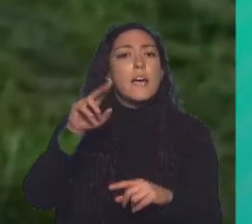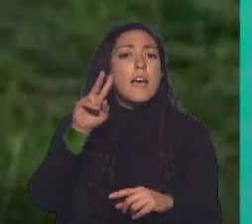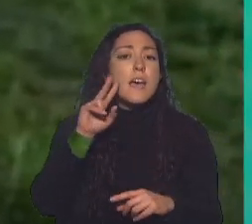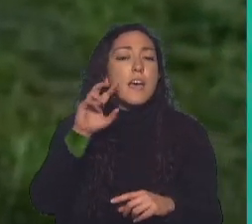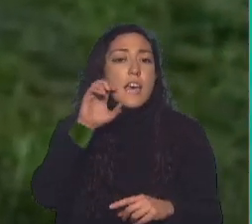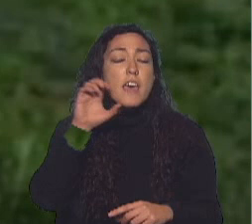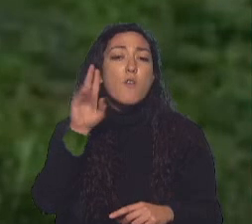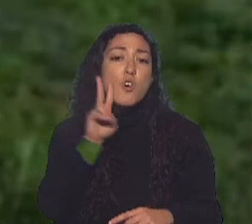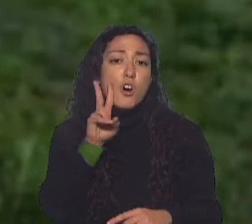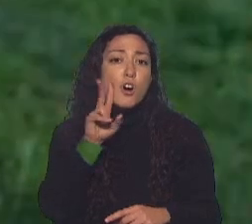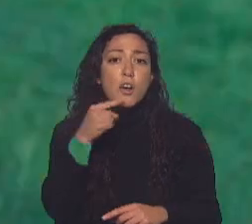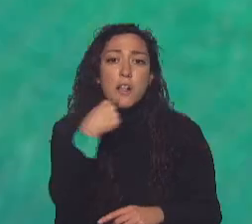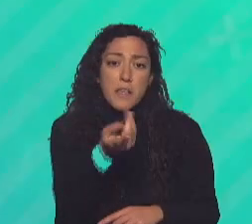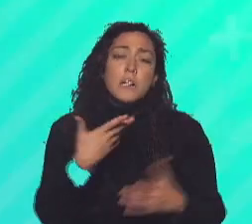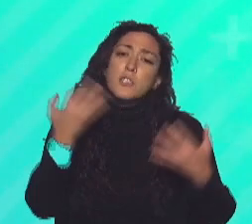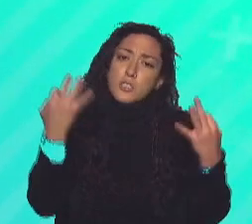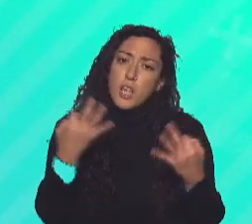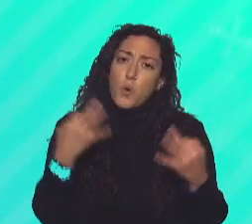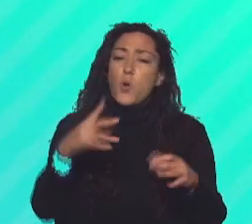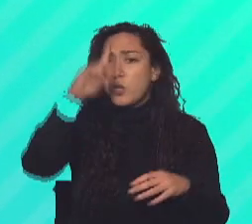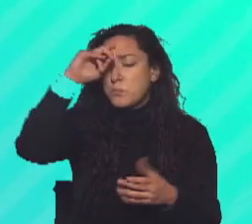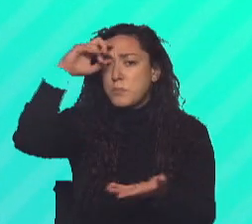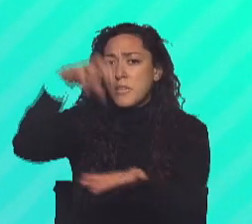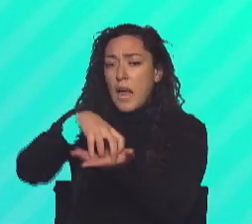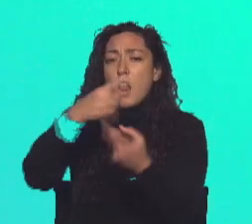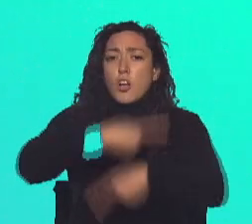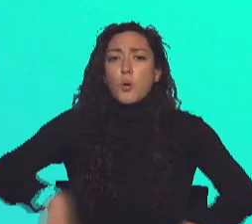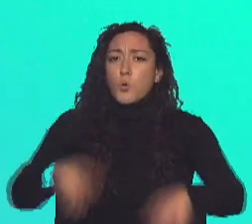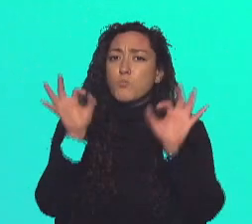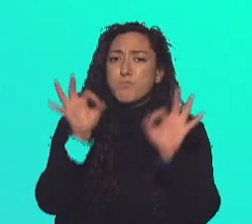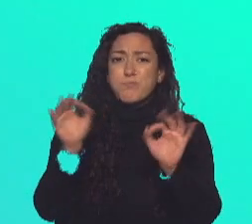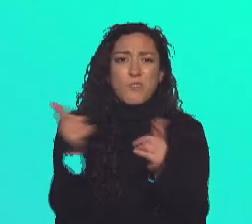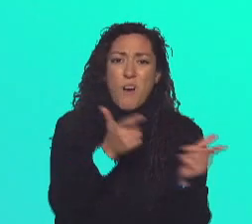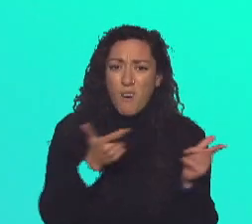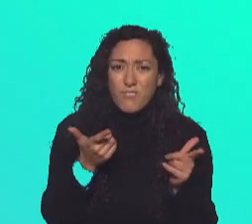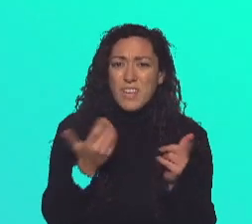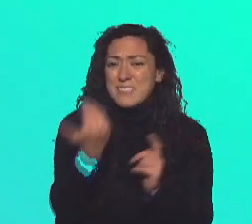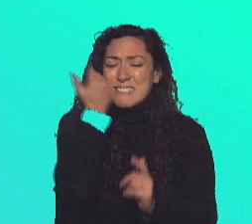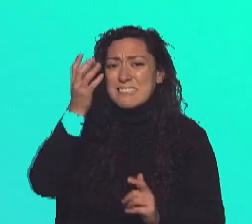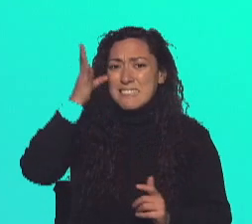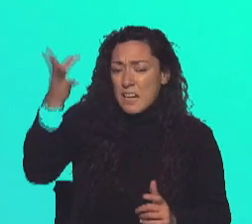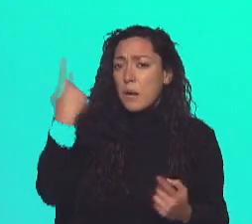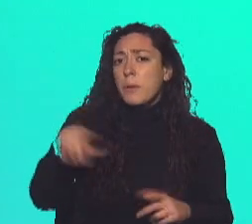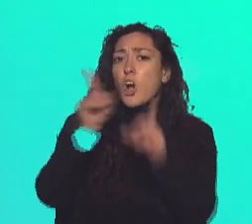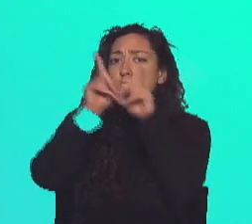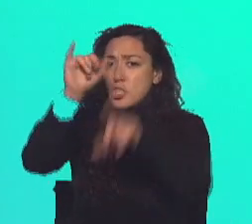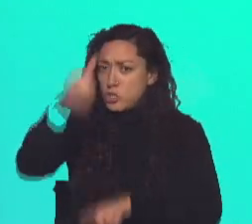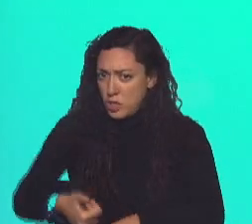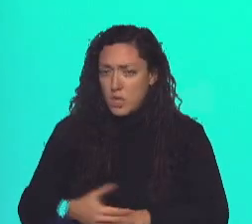expresó: probablemente el hospital no tenía todos los recursos para atender semejante dolencia, pero la atención se